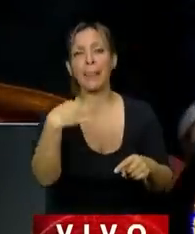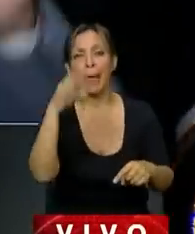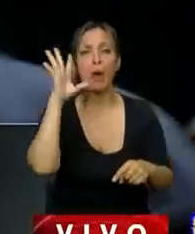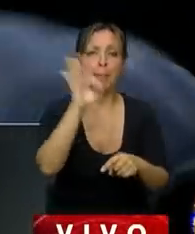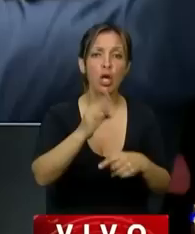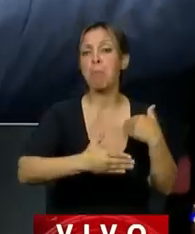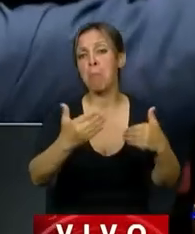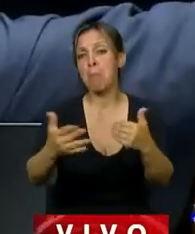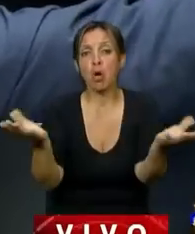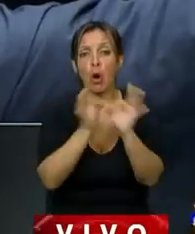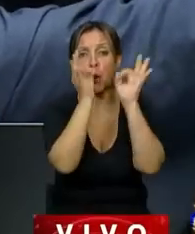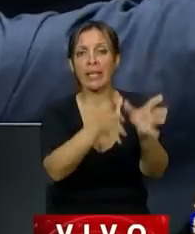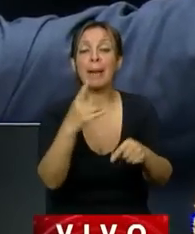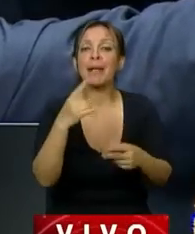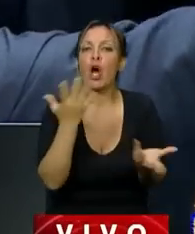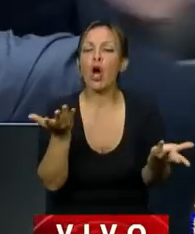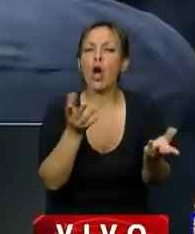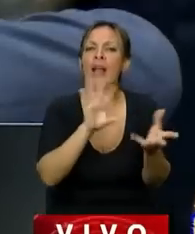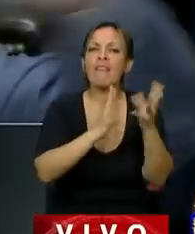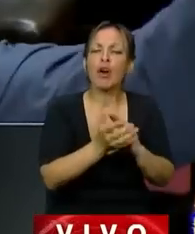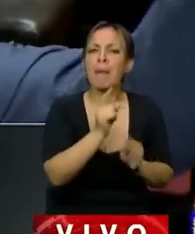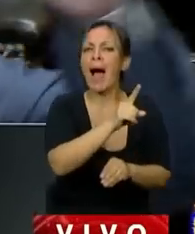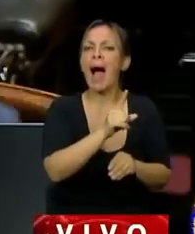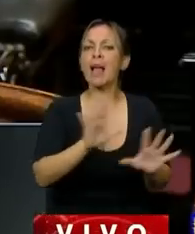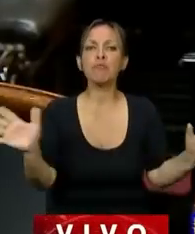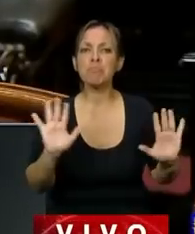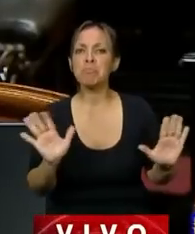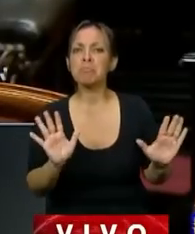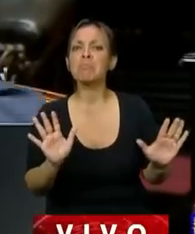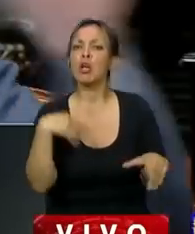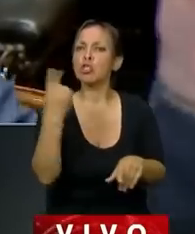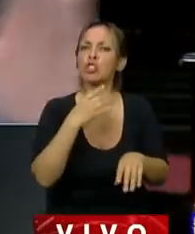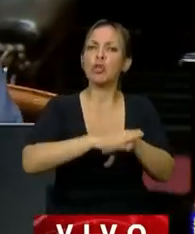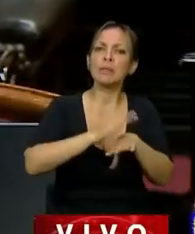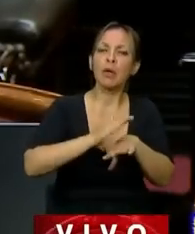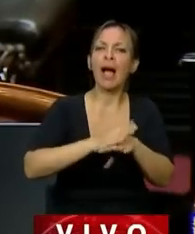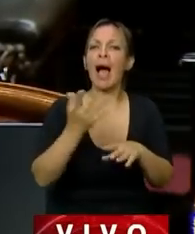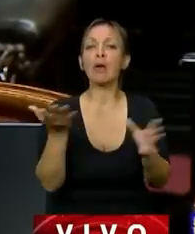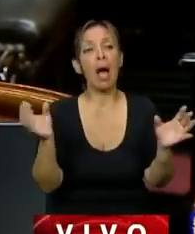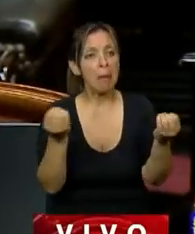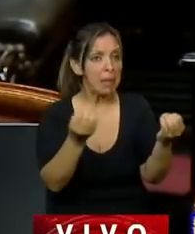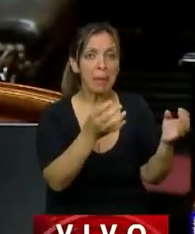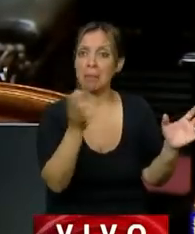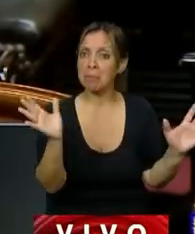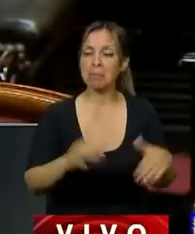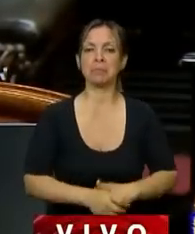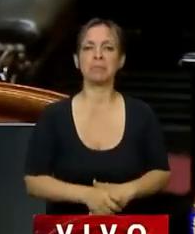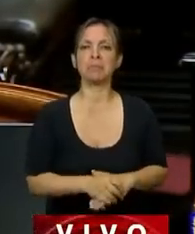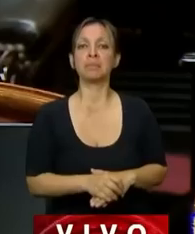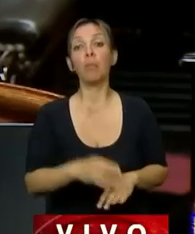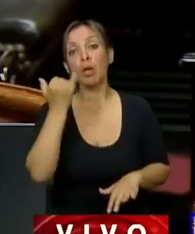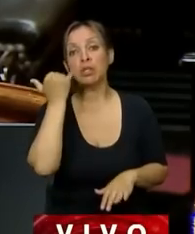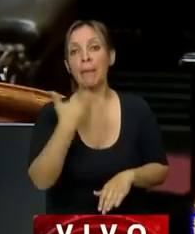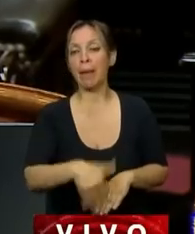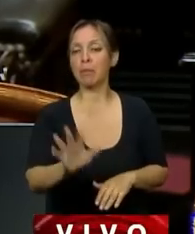lo tratamos, pero era indicativa nada más la separata. No nos hacemos cargo de la separata, nadie, está perfecto, bueno, ya lo